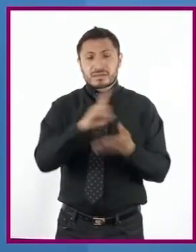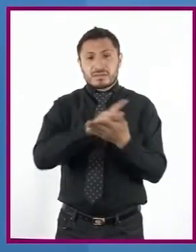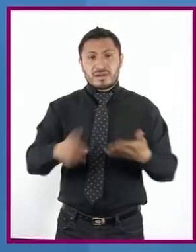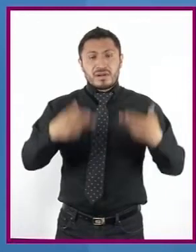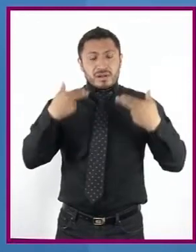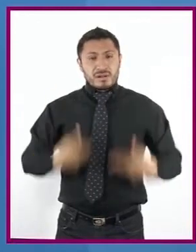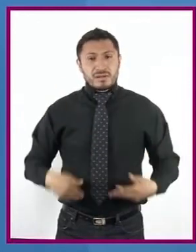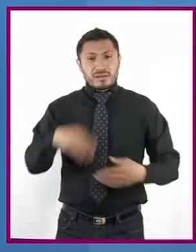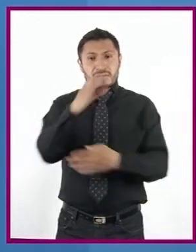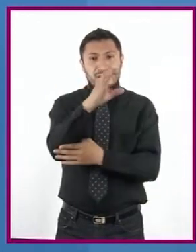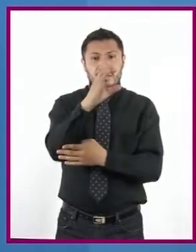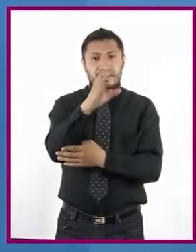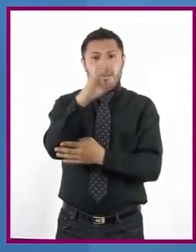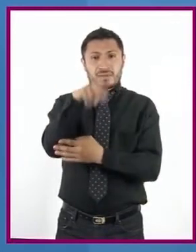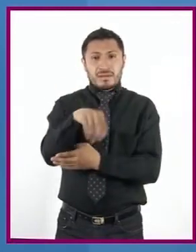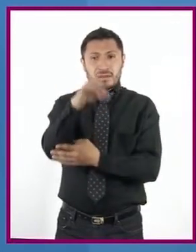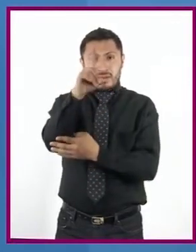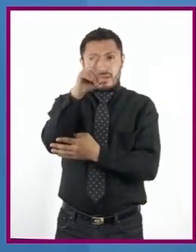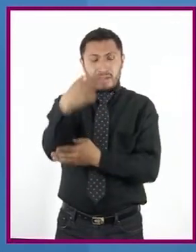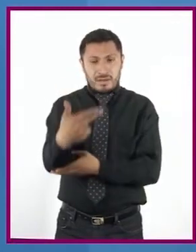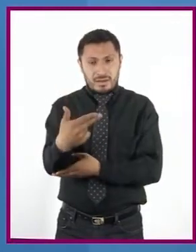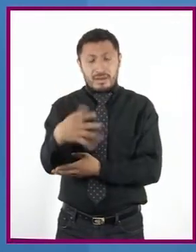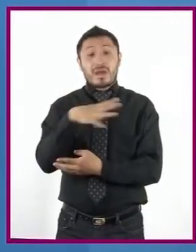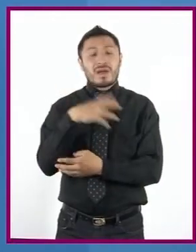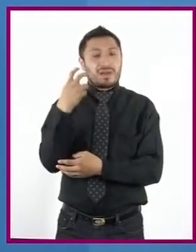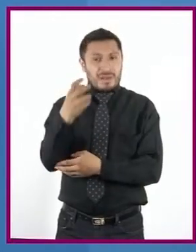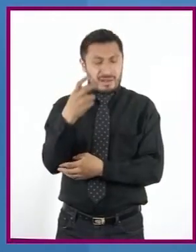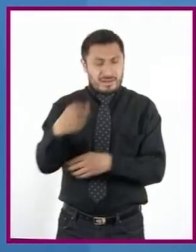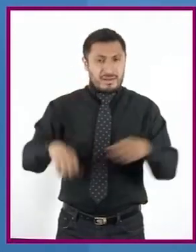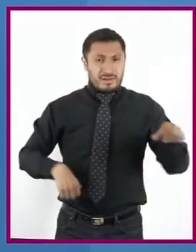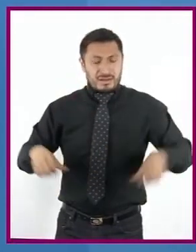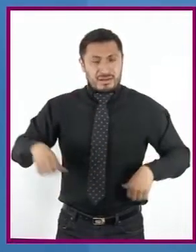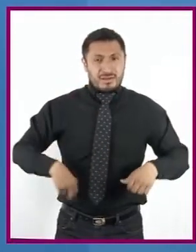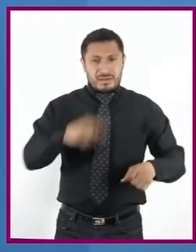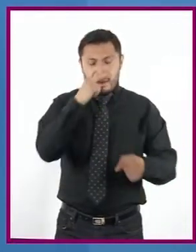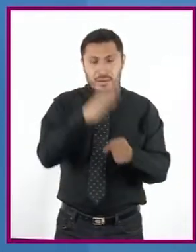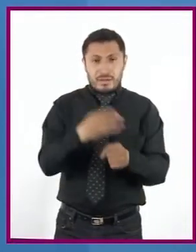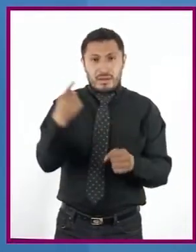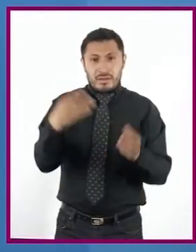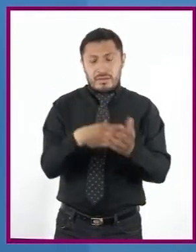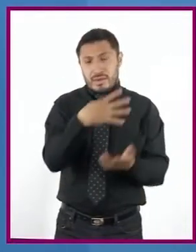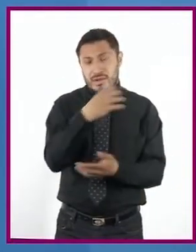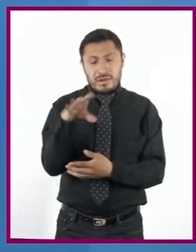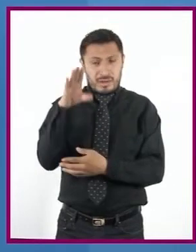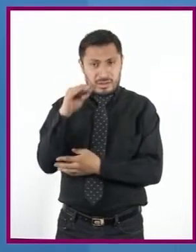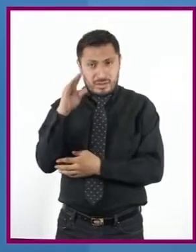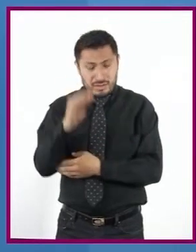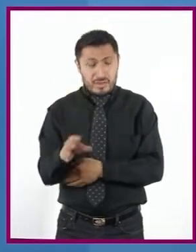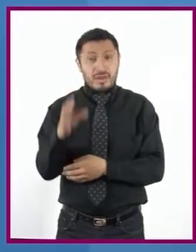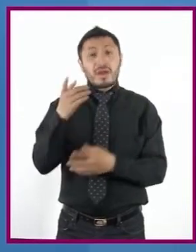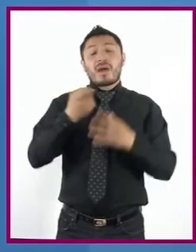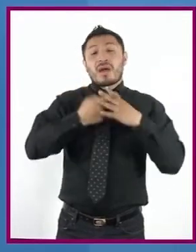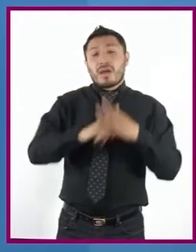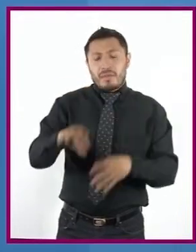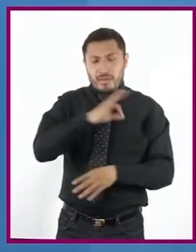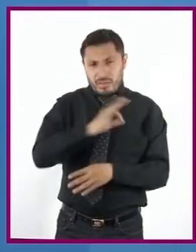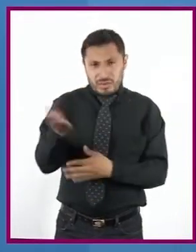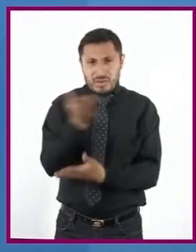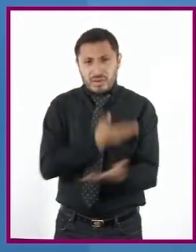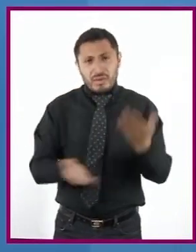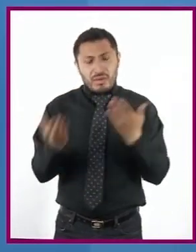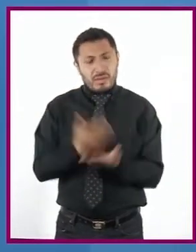Humanos, CNDH, ejerce dicha función desde 1990. Para que podamos convivir con